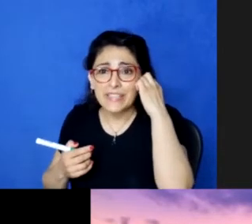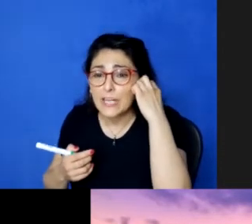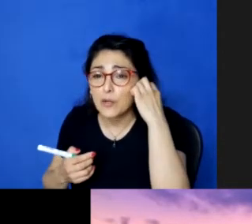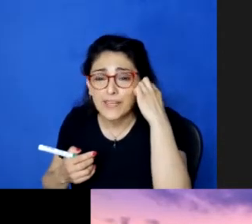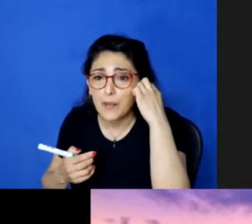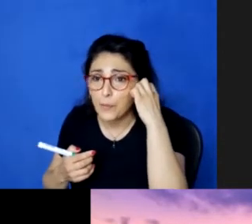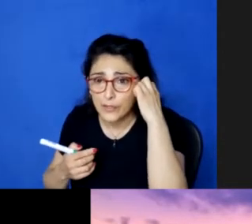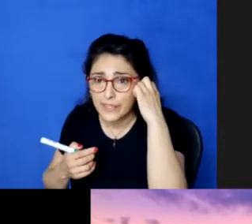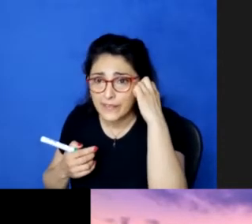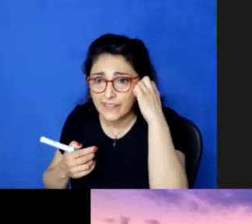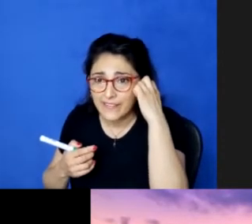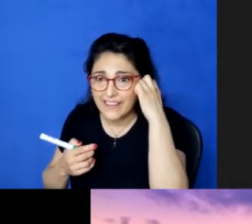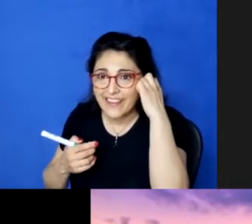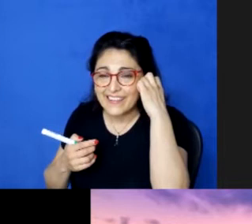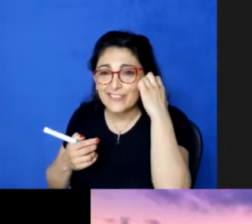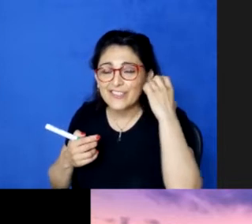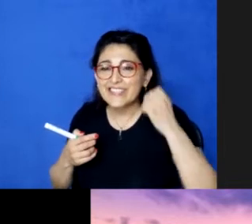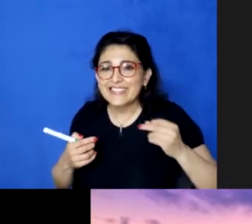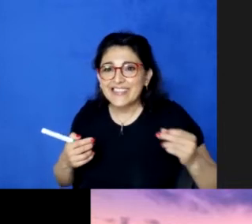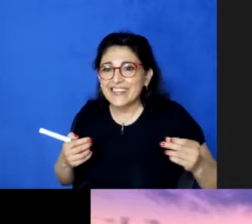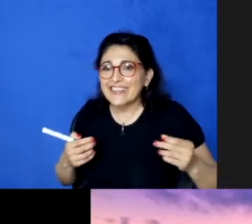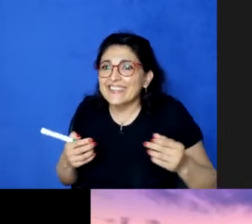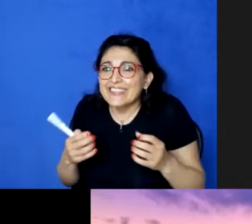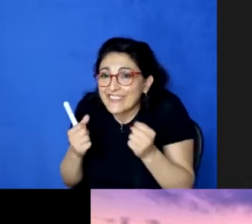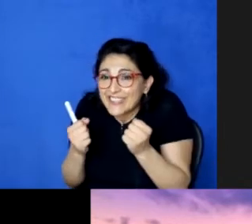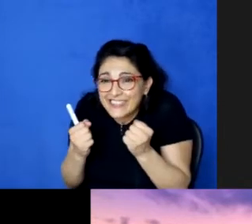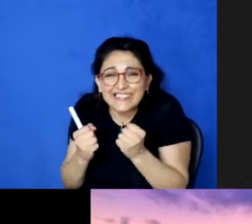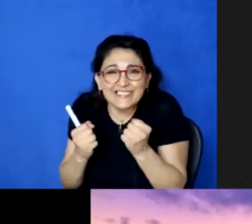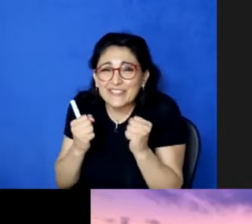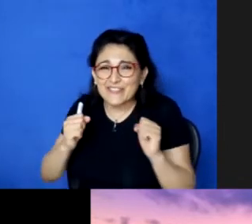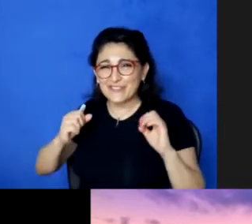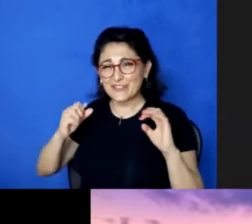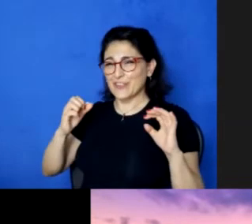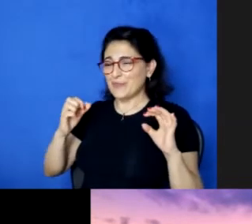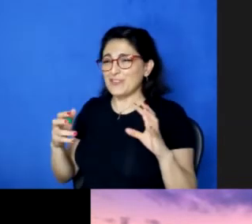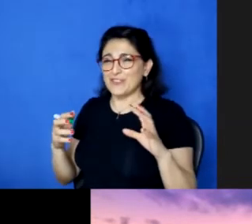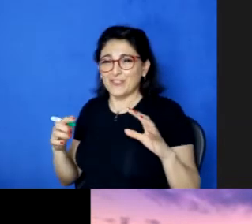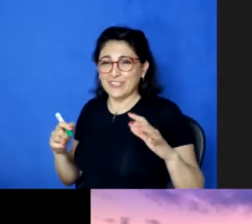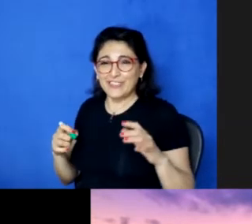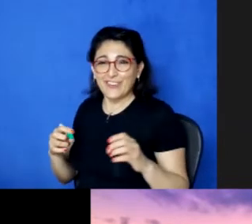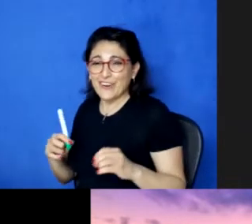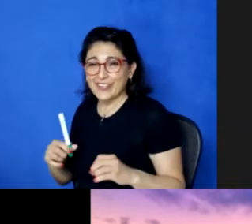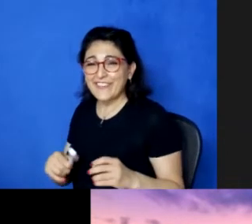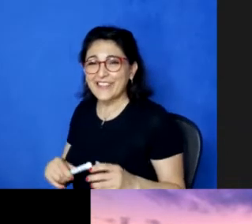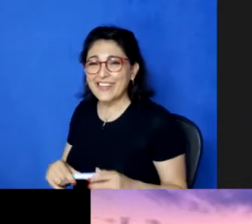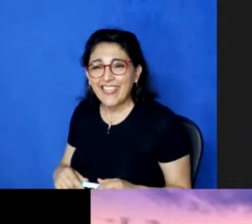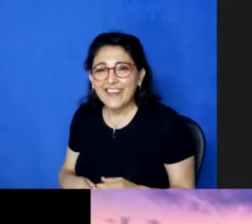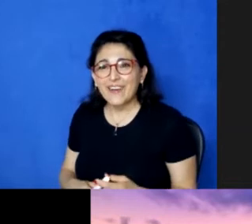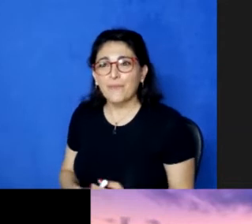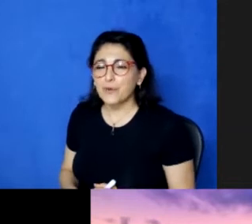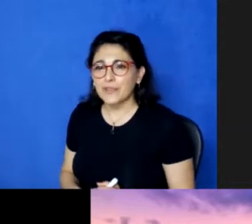si mañana no me responde? Entonces tenía un sustito